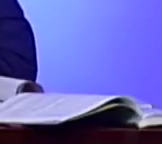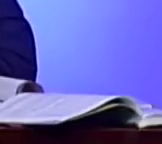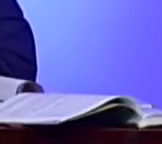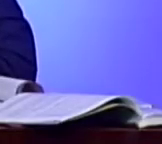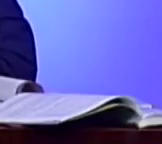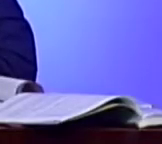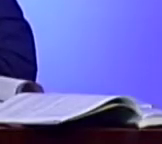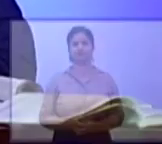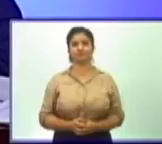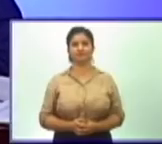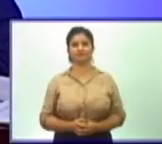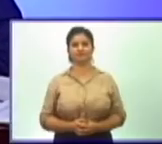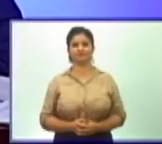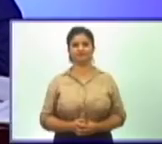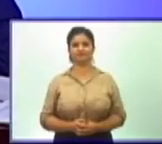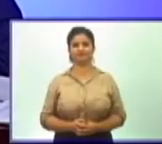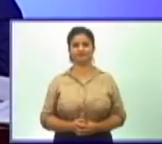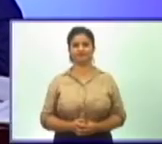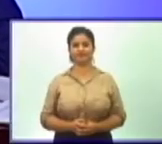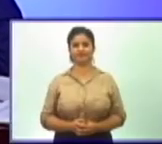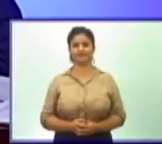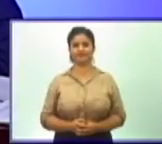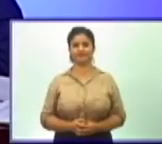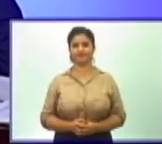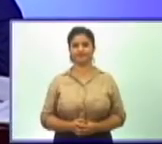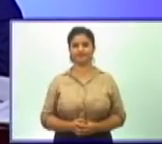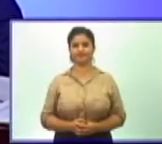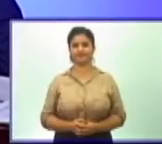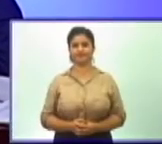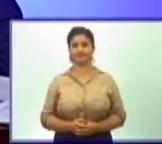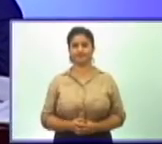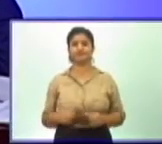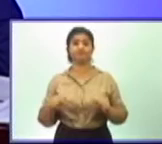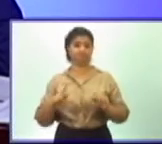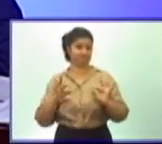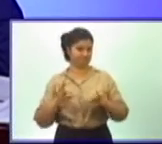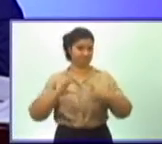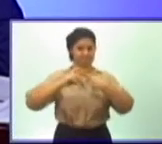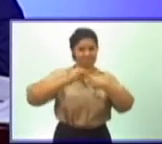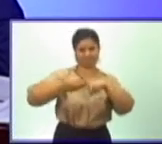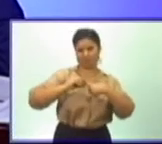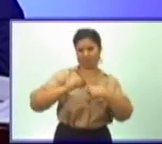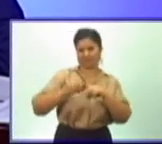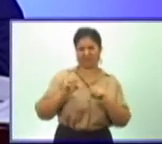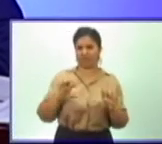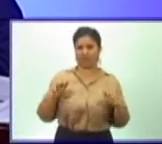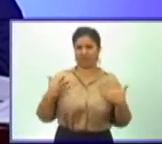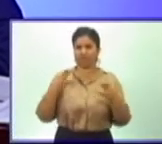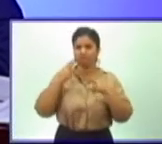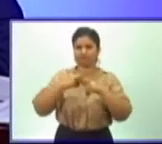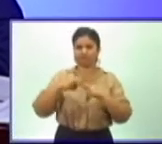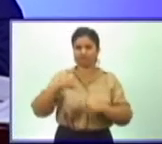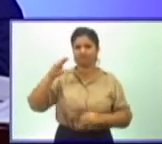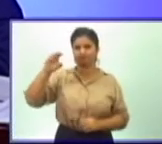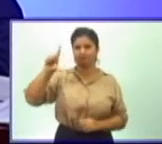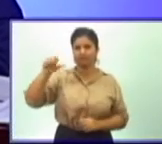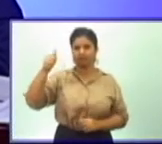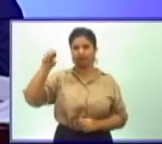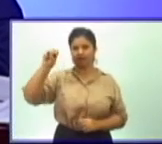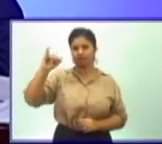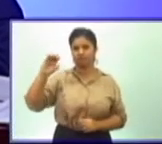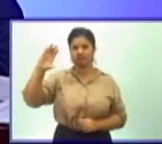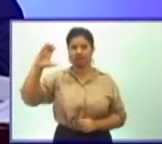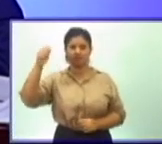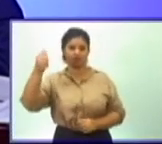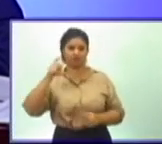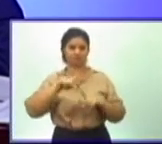Un personaje da nombre a esta comedia, una comedia clásica por su estilo y por su valor